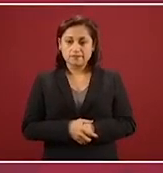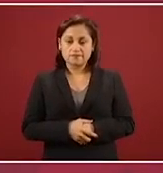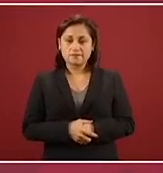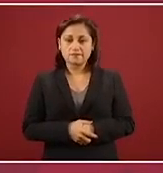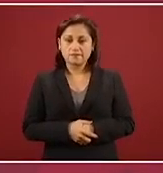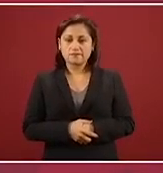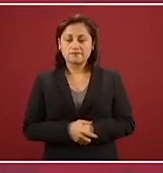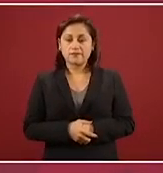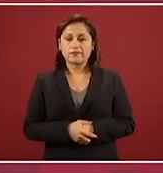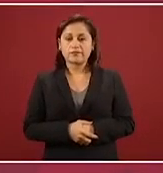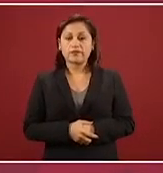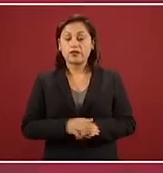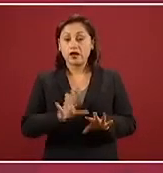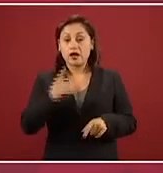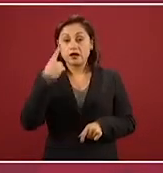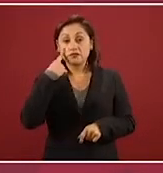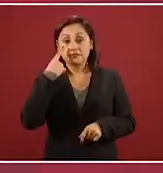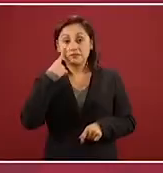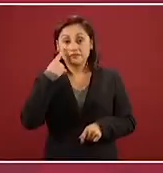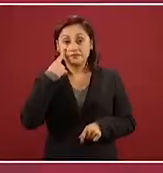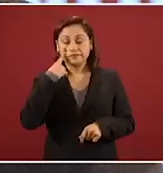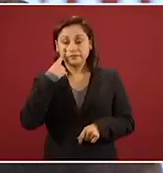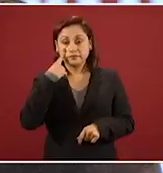llevándose a cabo este juicio